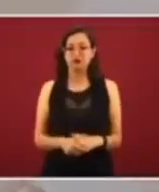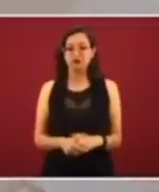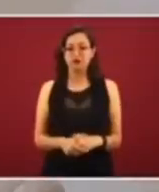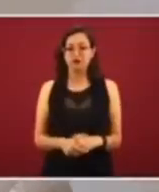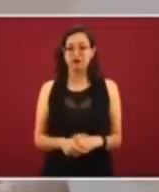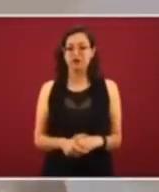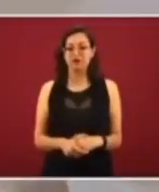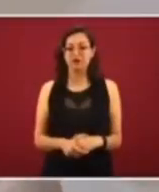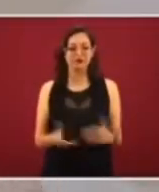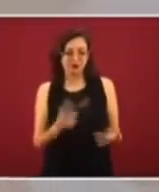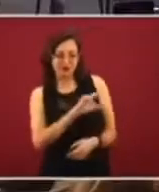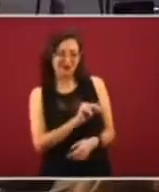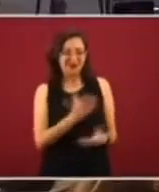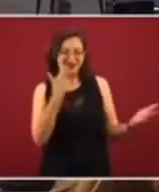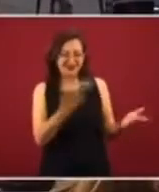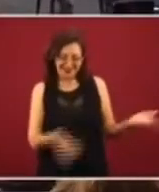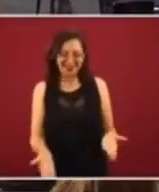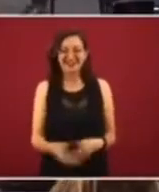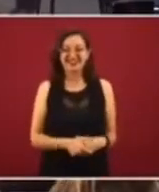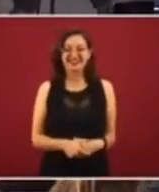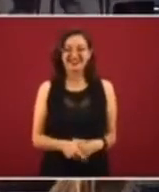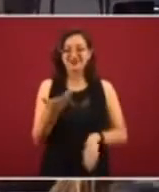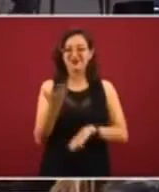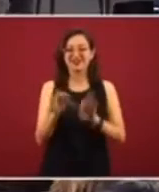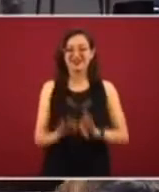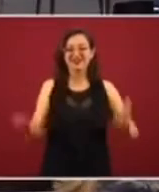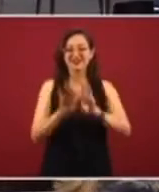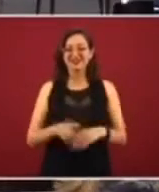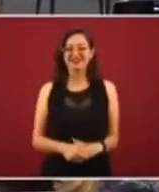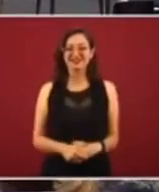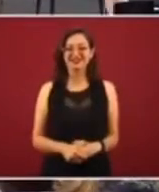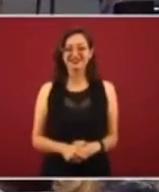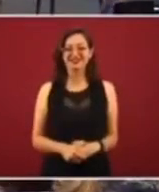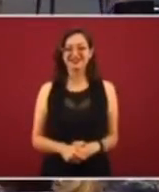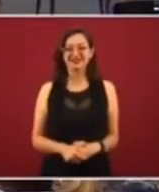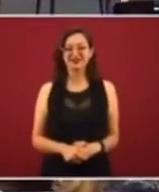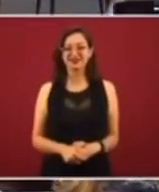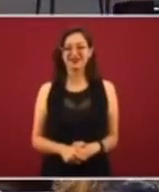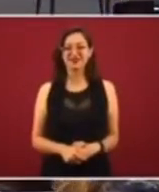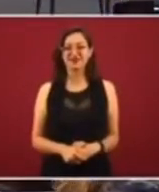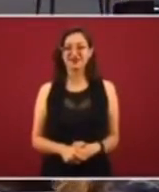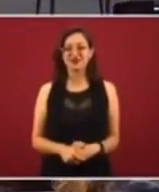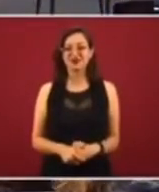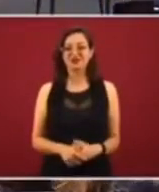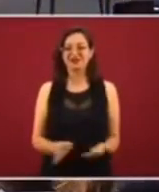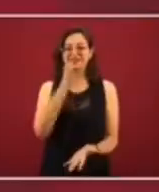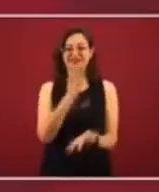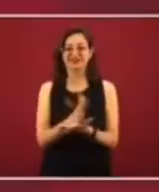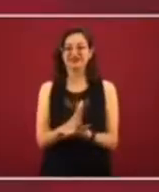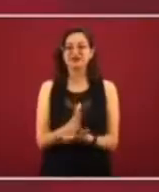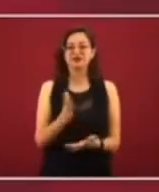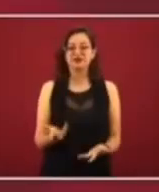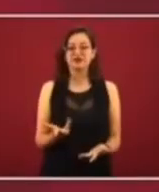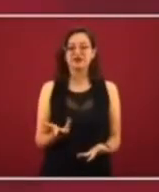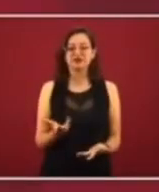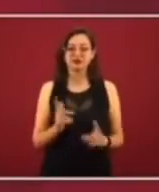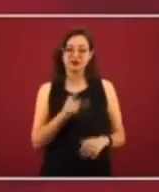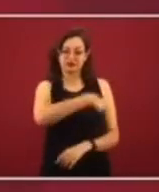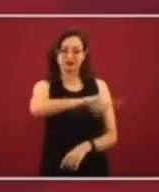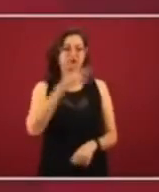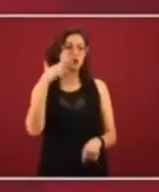Más o menos. ¿Qué dijiste? A ver, ven aquí, es que esto es muy importante, pero ya nada más termino para decirle a la gente que estamos en manos de